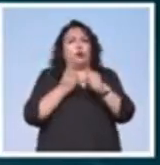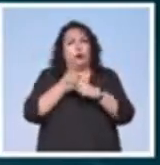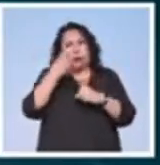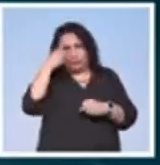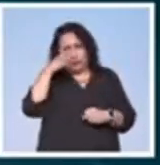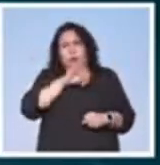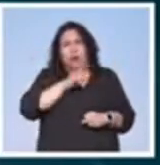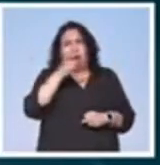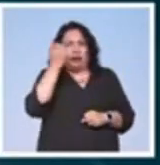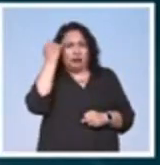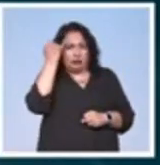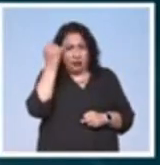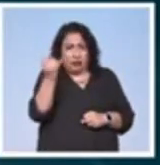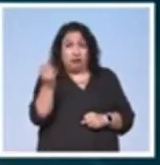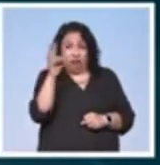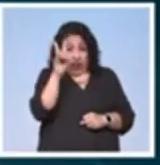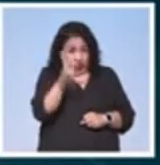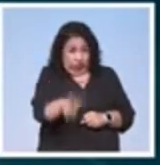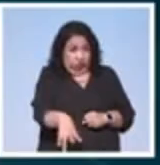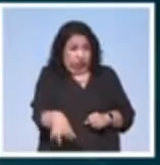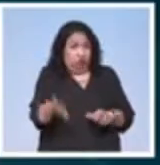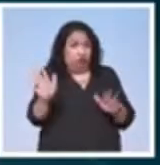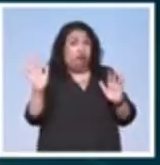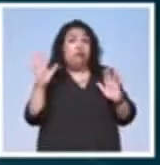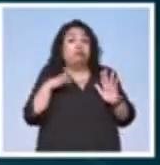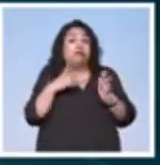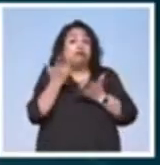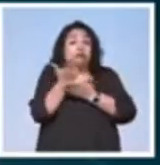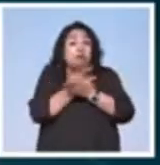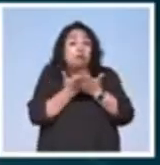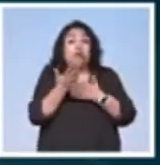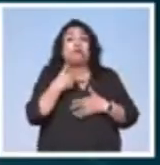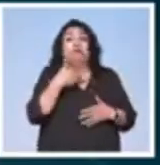poder hacer esa idea. Y literal fue como, vamos a dibujar